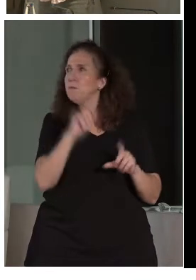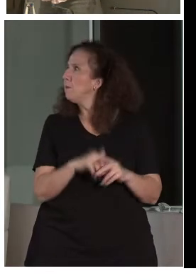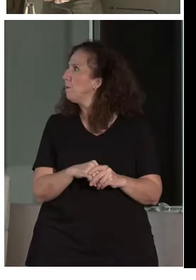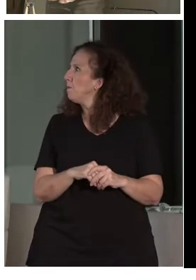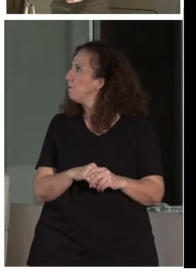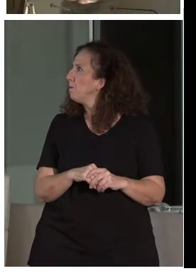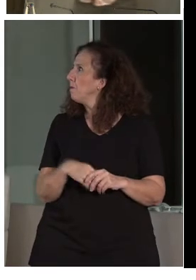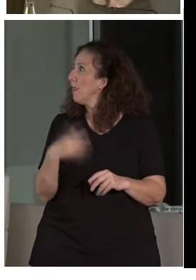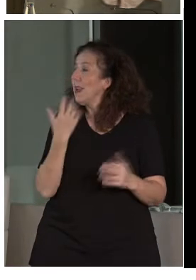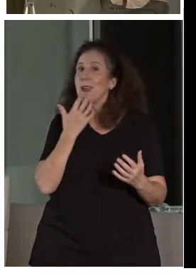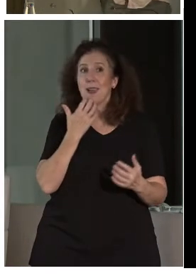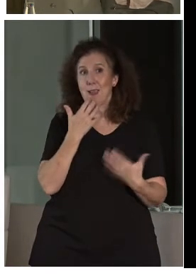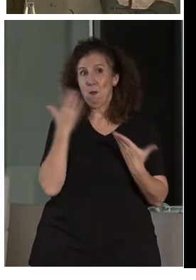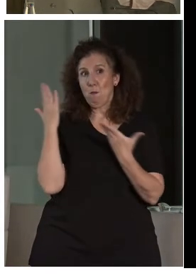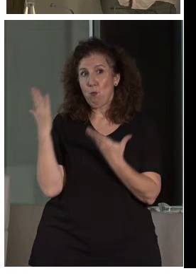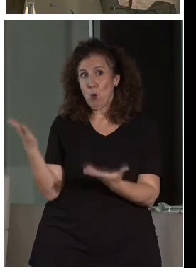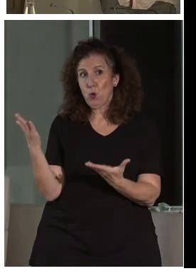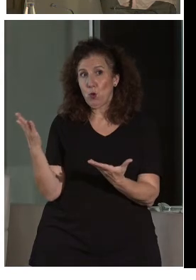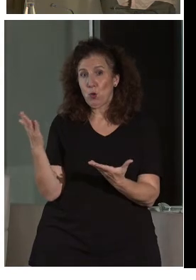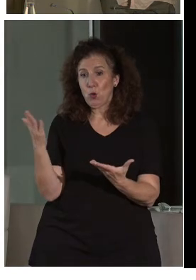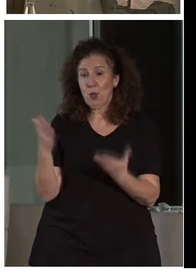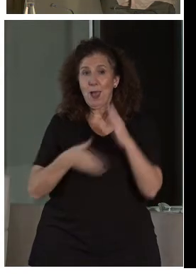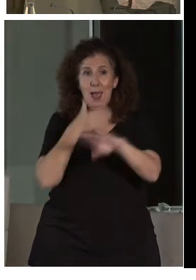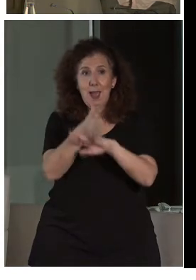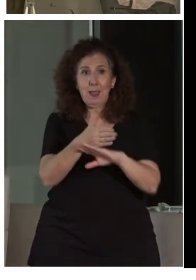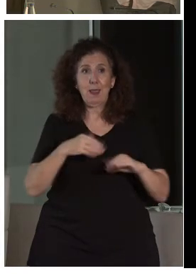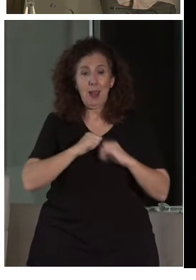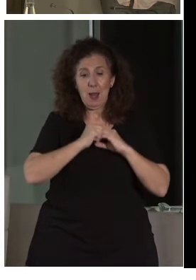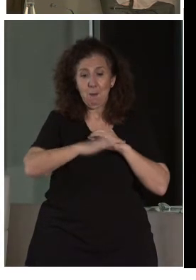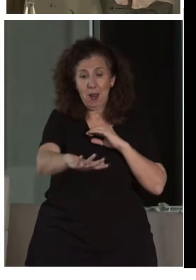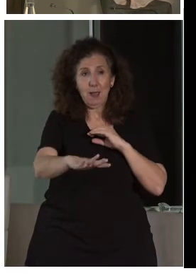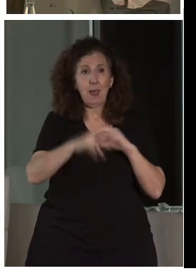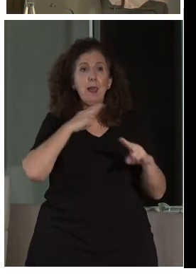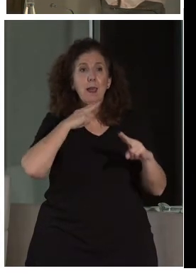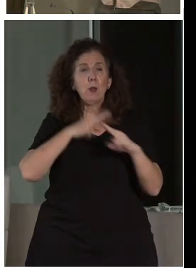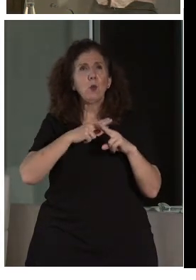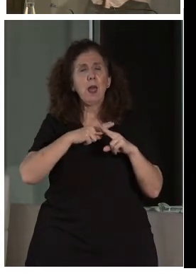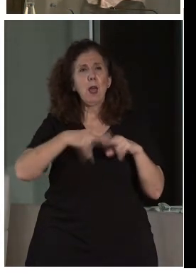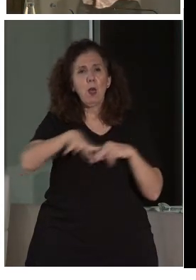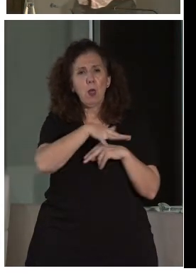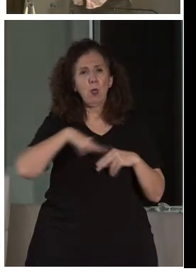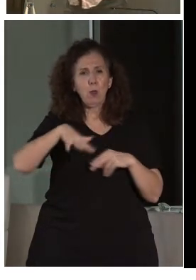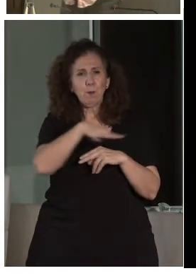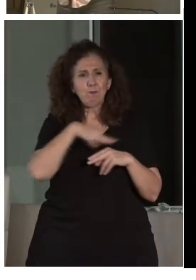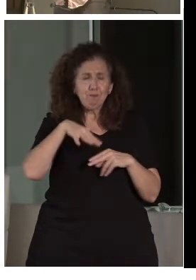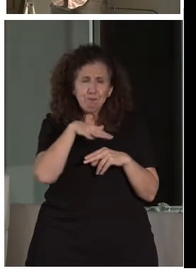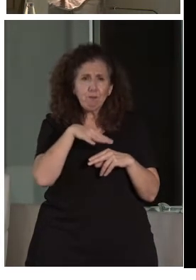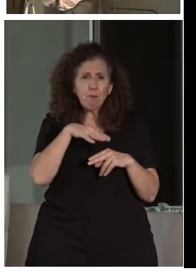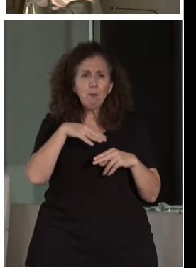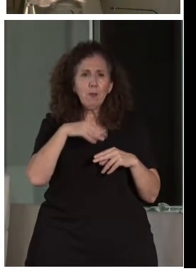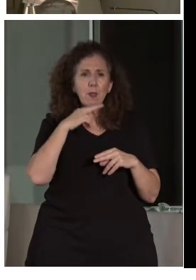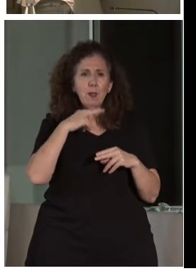Ahora pondré una serie de ejemplos de la playa al Teide en Silla. Esto es una gente de Vitoria que se llama Montes Solidarios, que bueno, pues consiguieron hacer